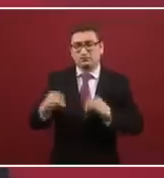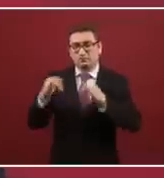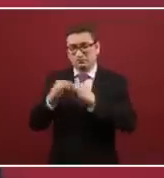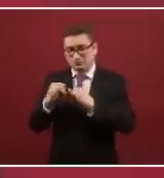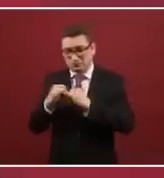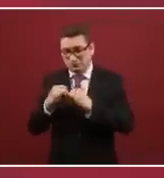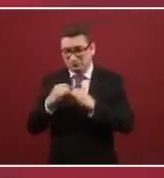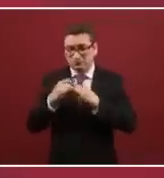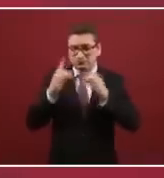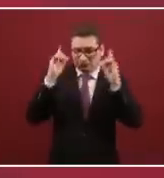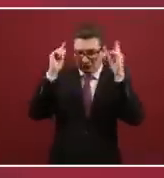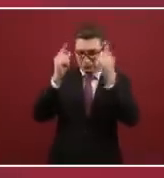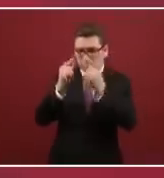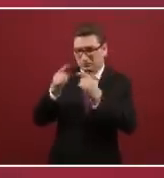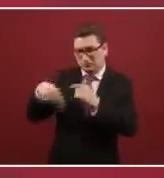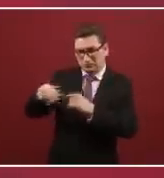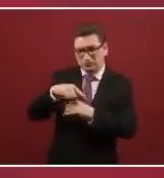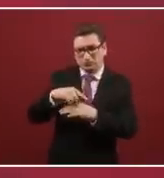Todas,